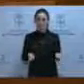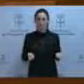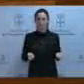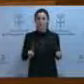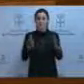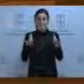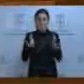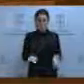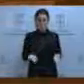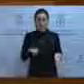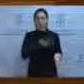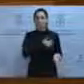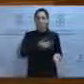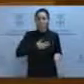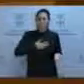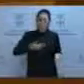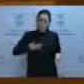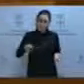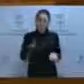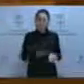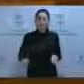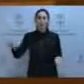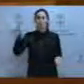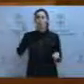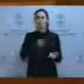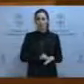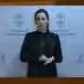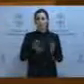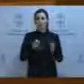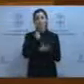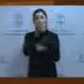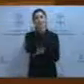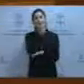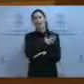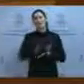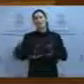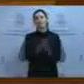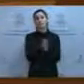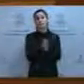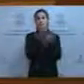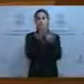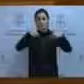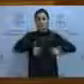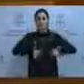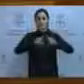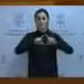señorías, queremos volver a reiterar la gratuidad de los libros de texto en Asturias.